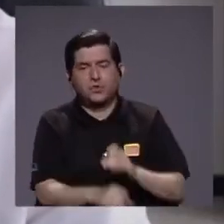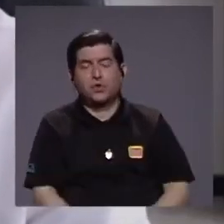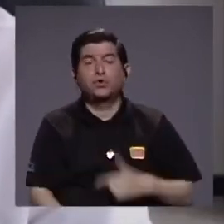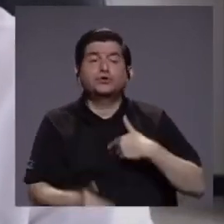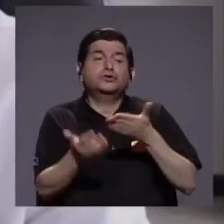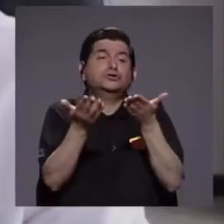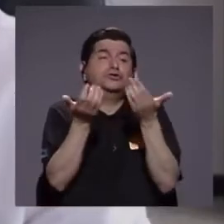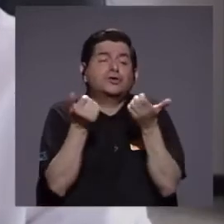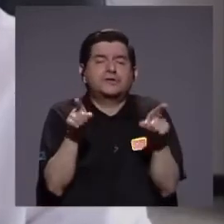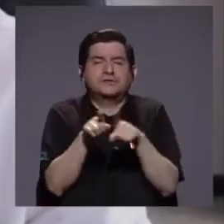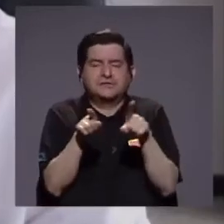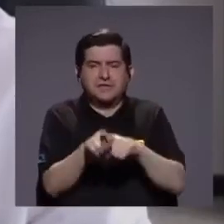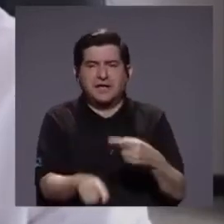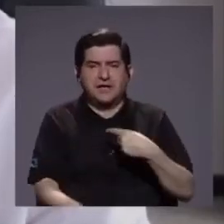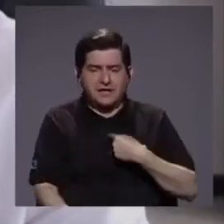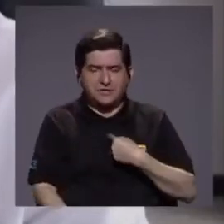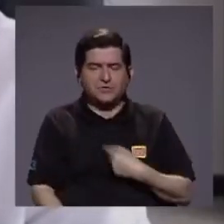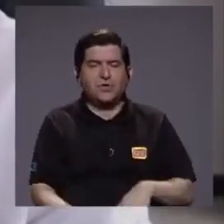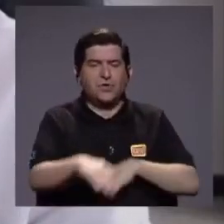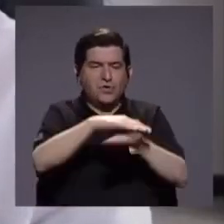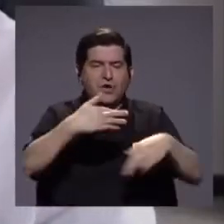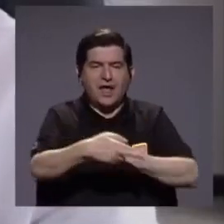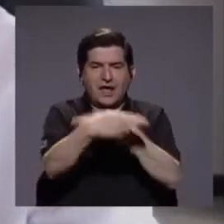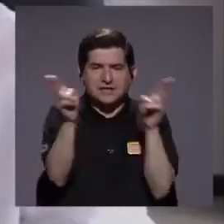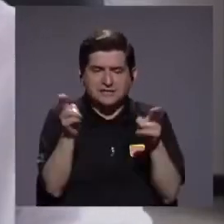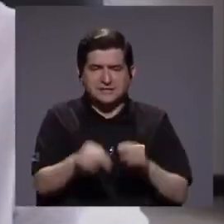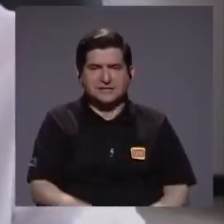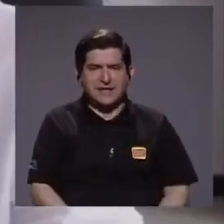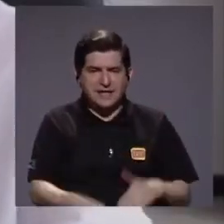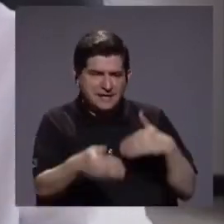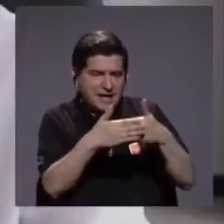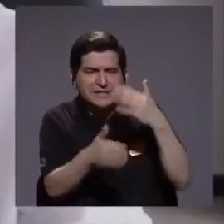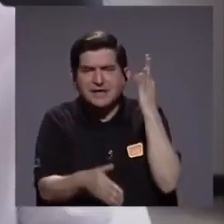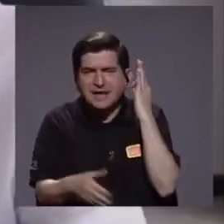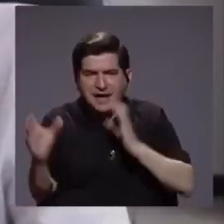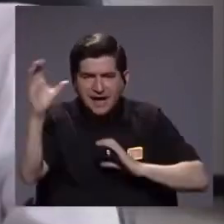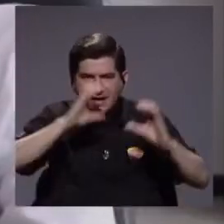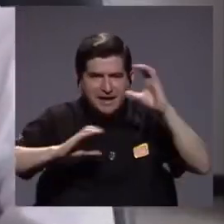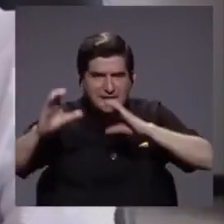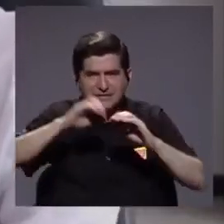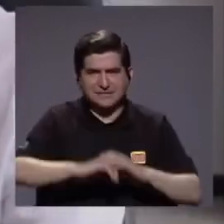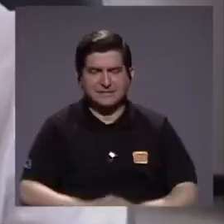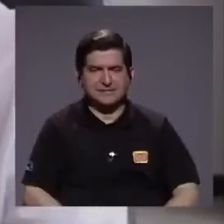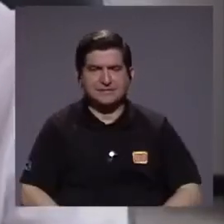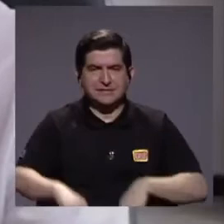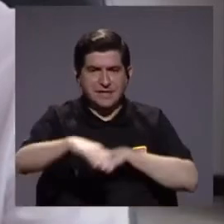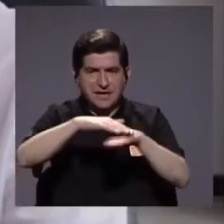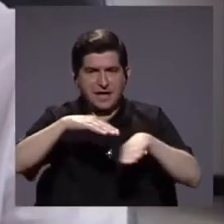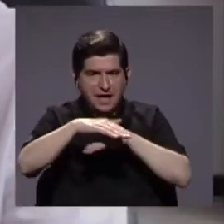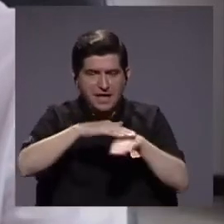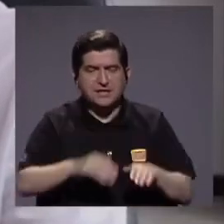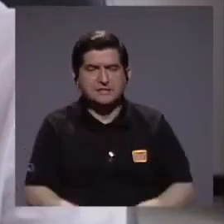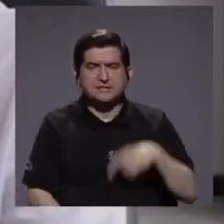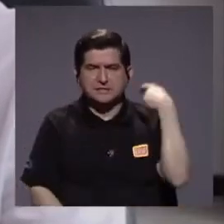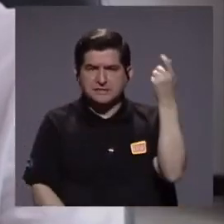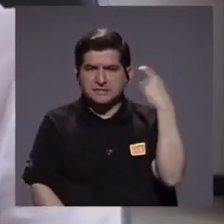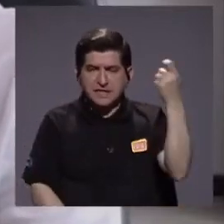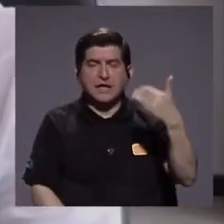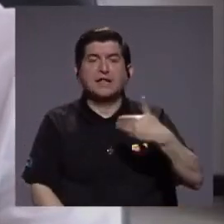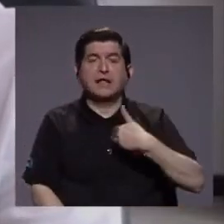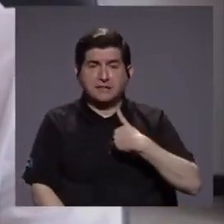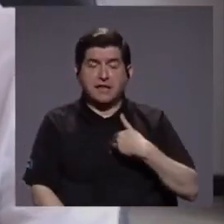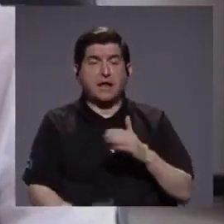Quisiera también, en caso de sedes regionales, por ejemplo, aproximar mucho a la mujer a la ciencia, y creo que en la sede regional de Guanacaste tenemos